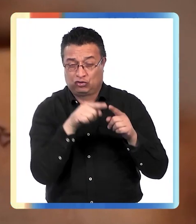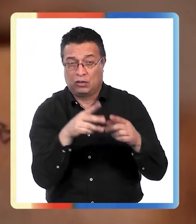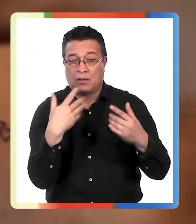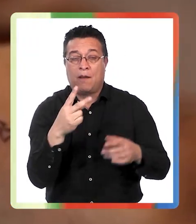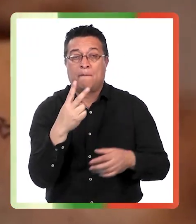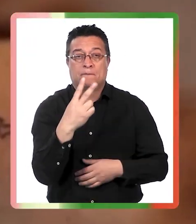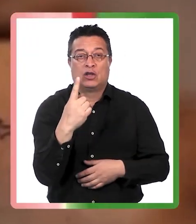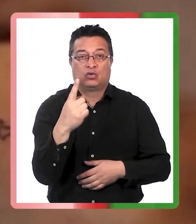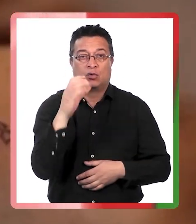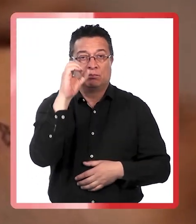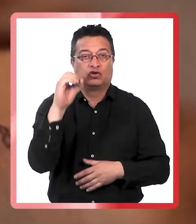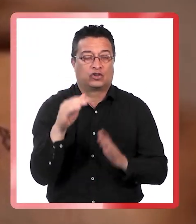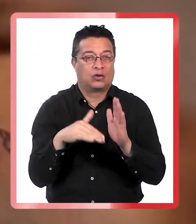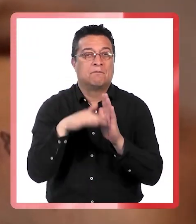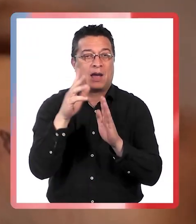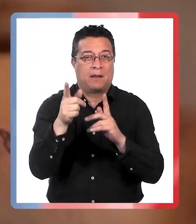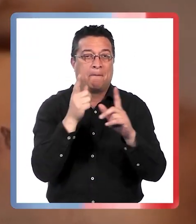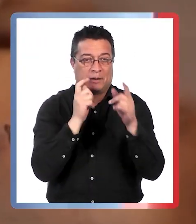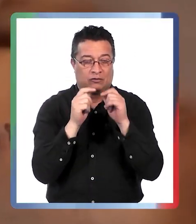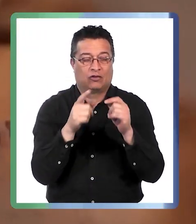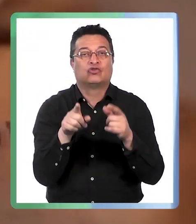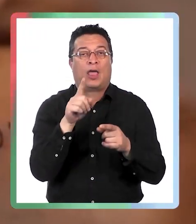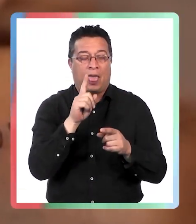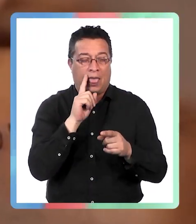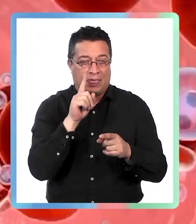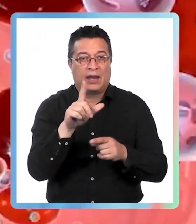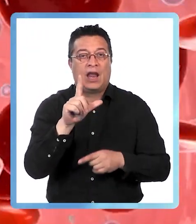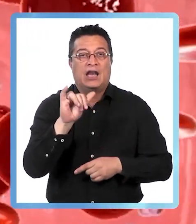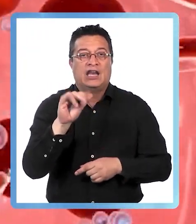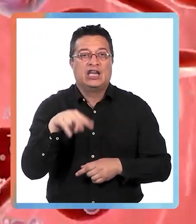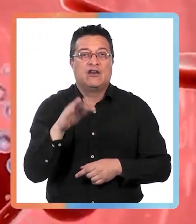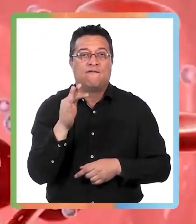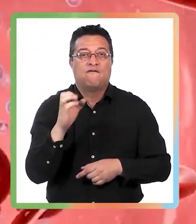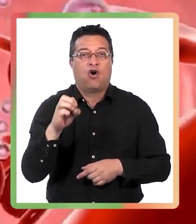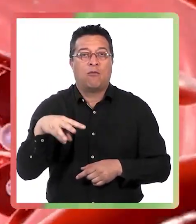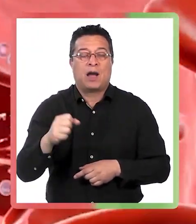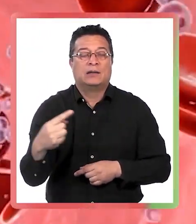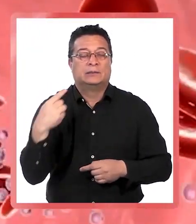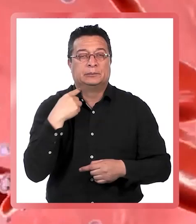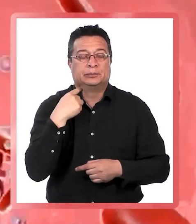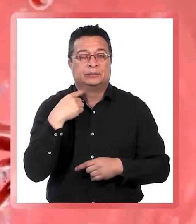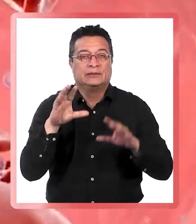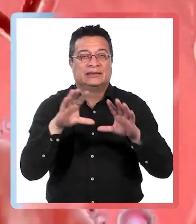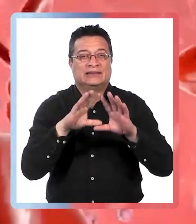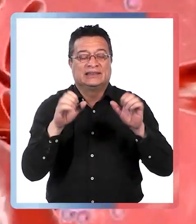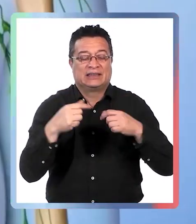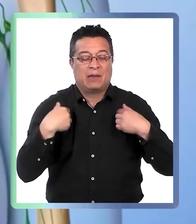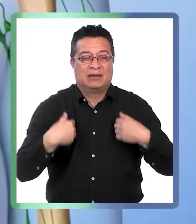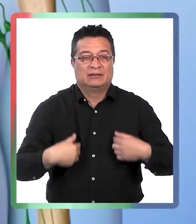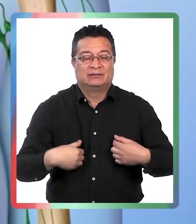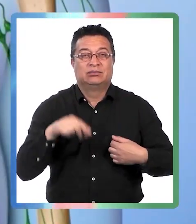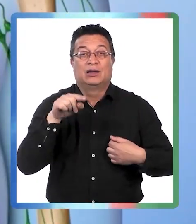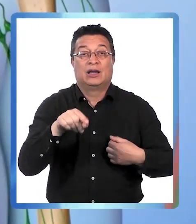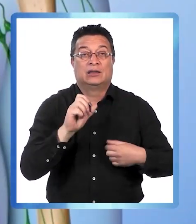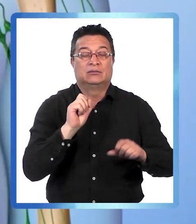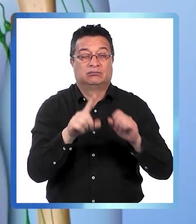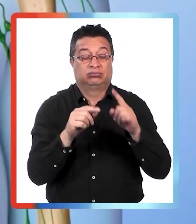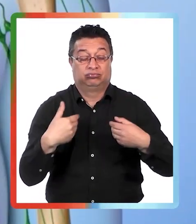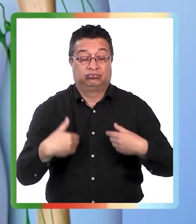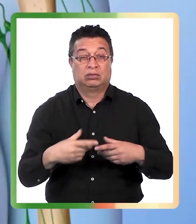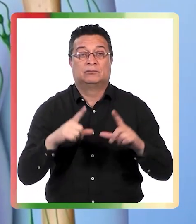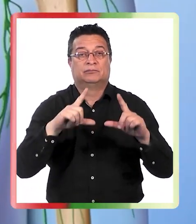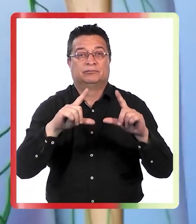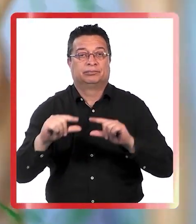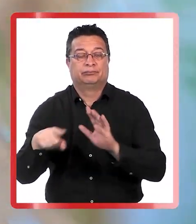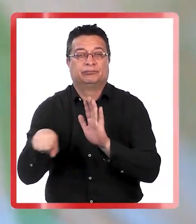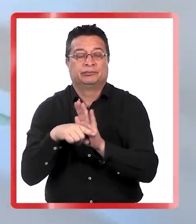un 21% más de riesgo de desarrollar linfoma, que afecta al sistema linfático y es parte del sistema inmunitario,